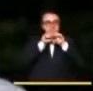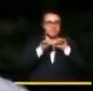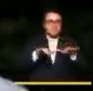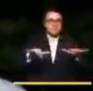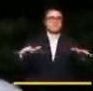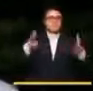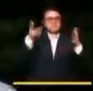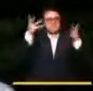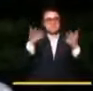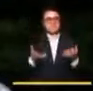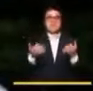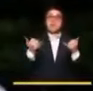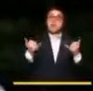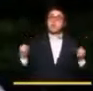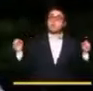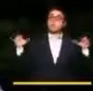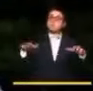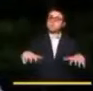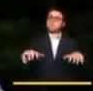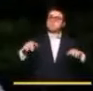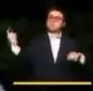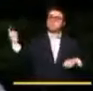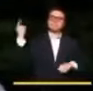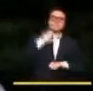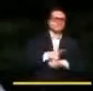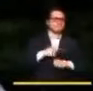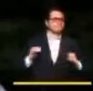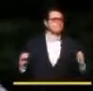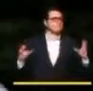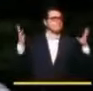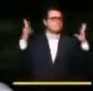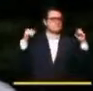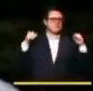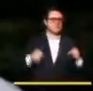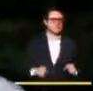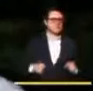es muy simbólico y tiene que ver mucho con lo que queremos hacer.